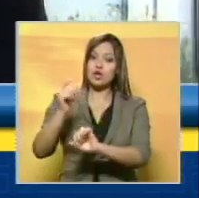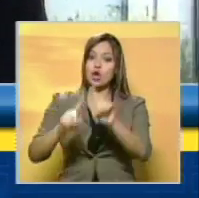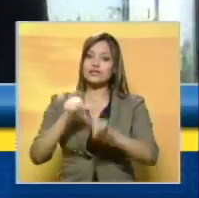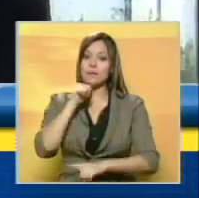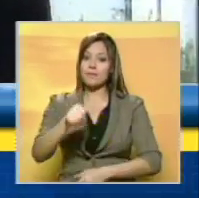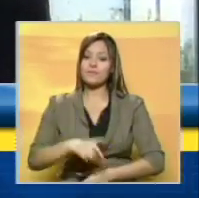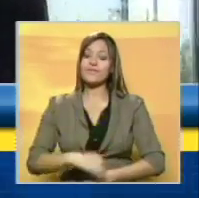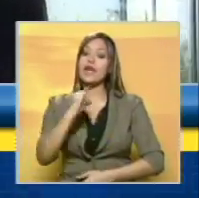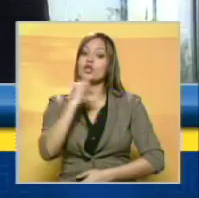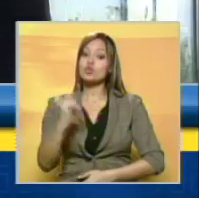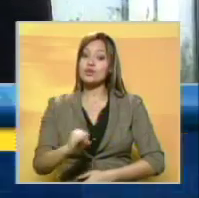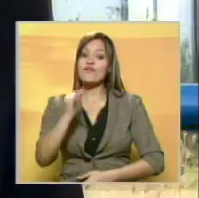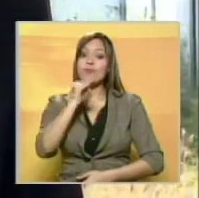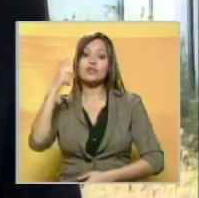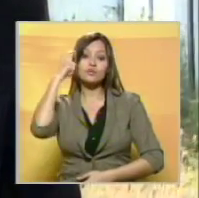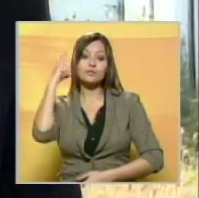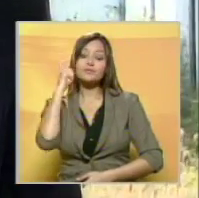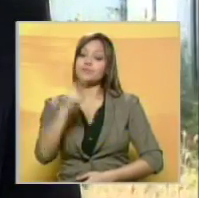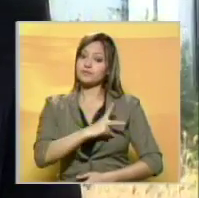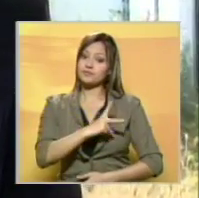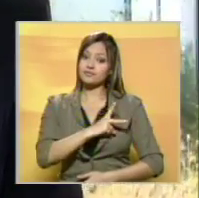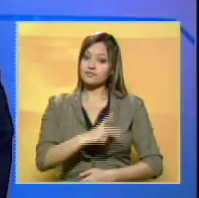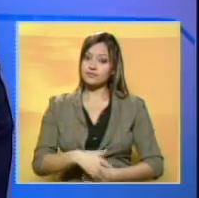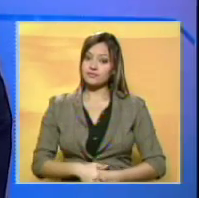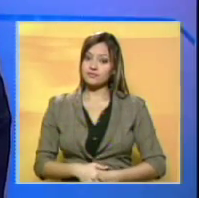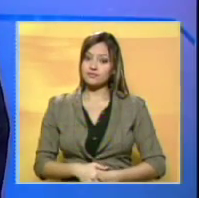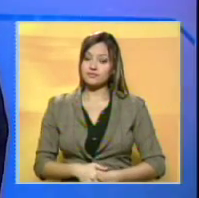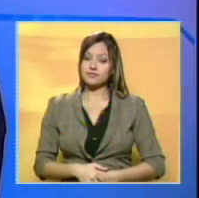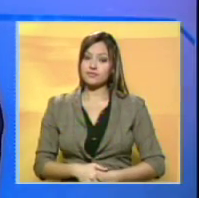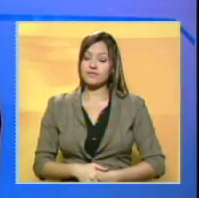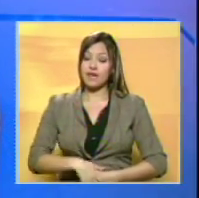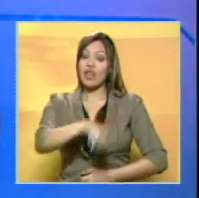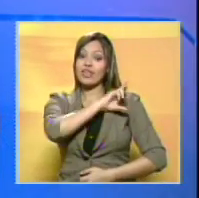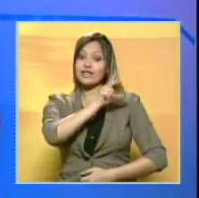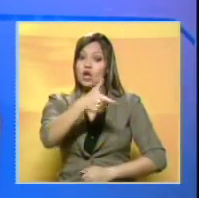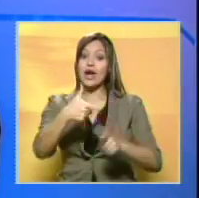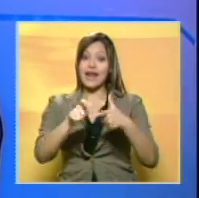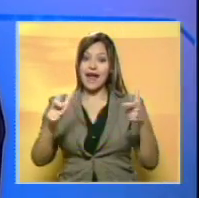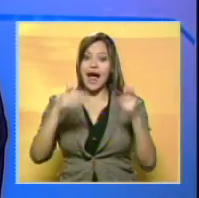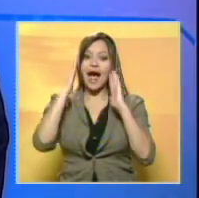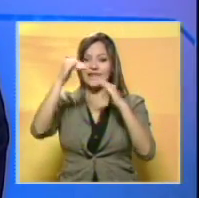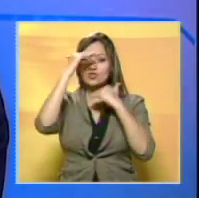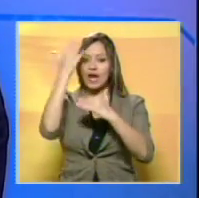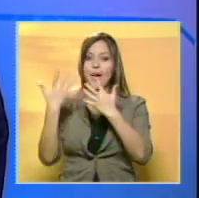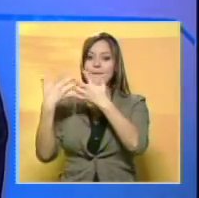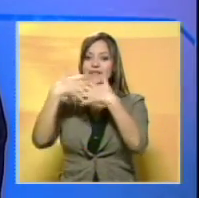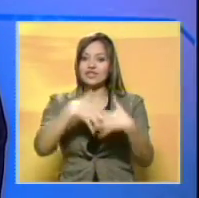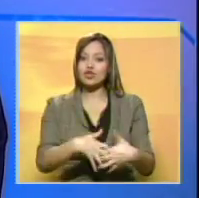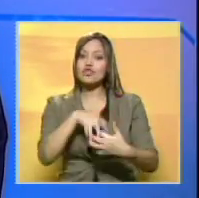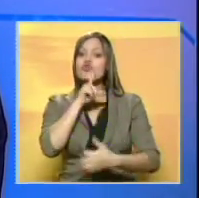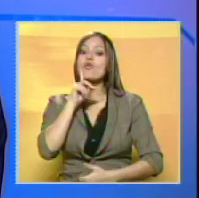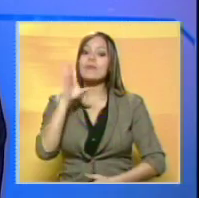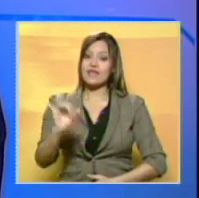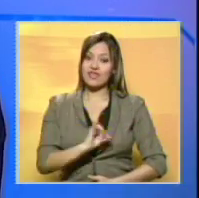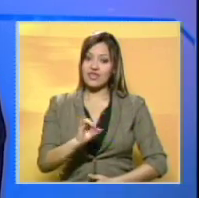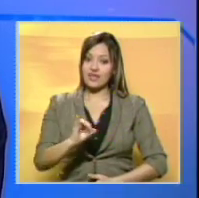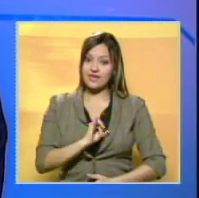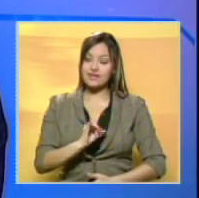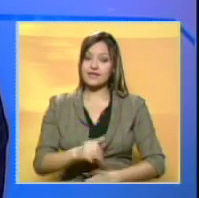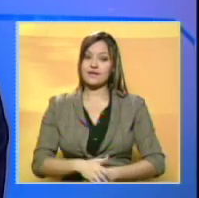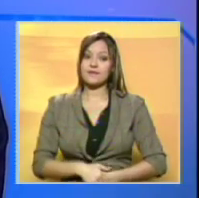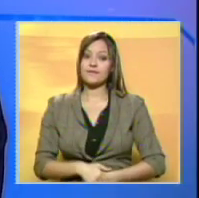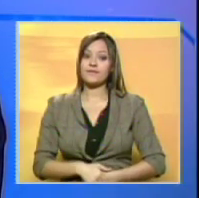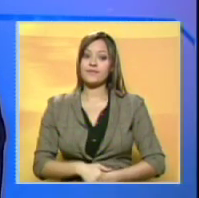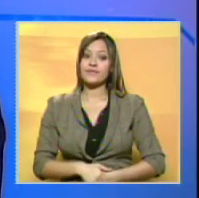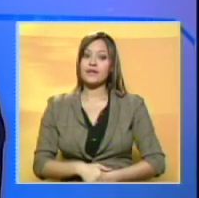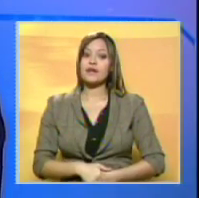el estado Zulia, Gustavo Velasco, Noticiero Venevisión. El director general del Servicio Administrativo de Identificación, Migración y